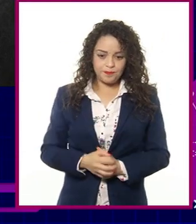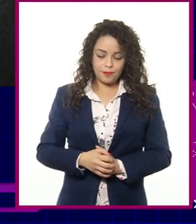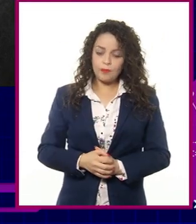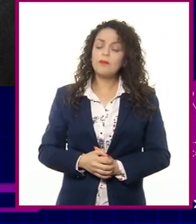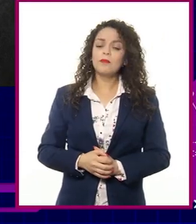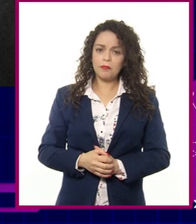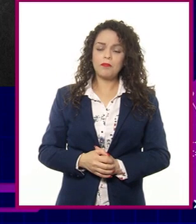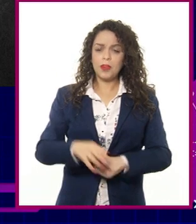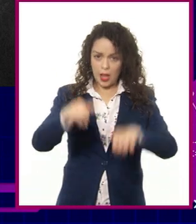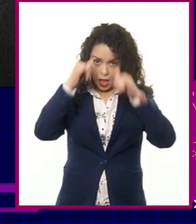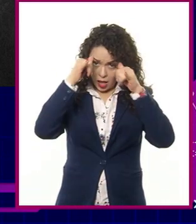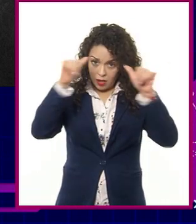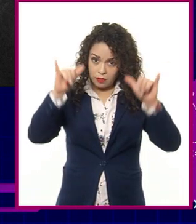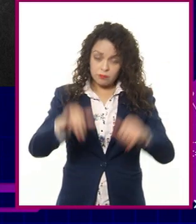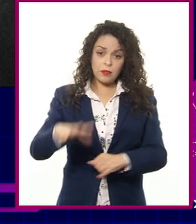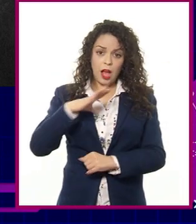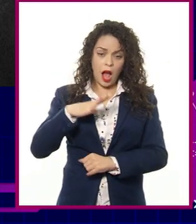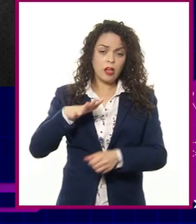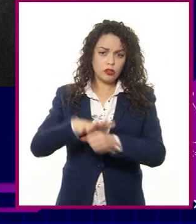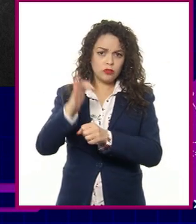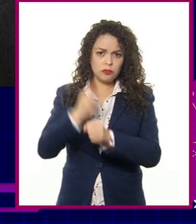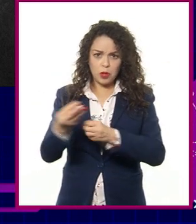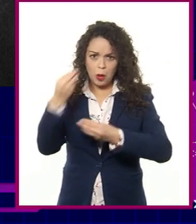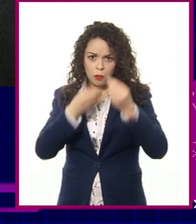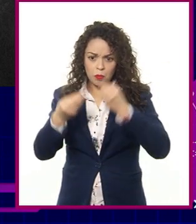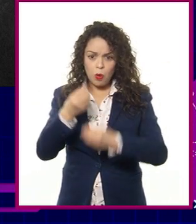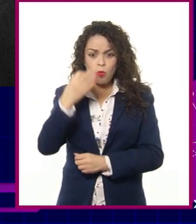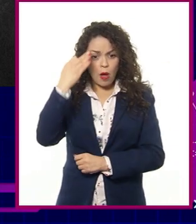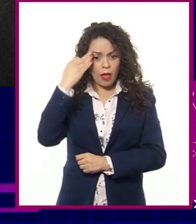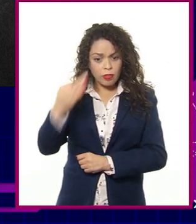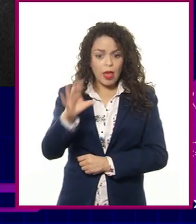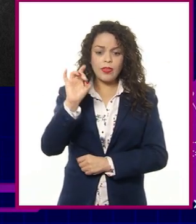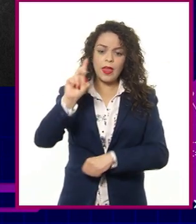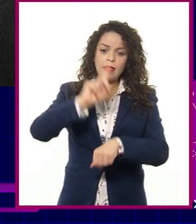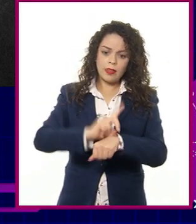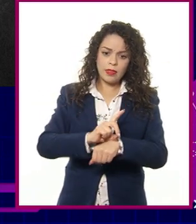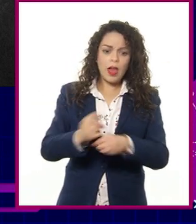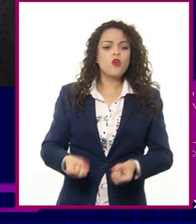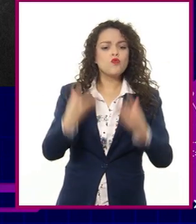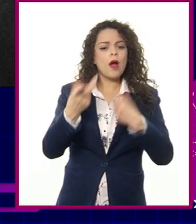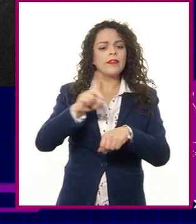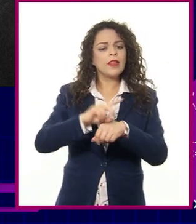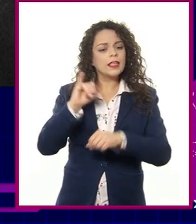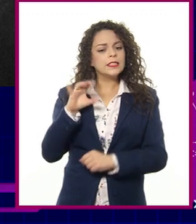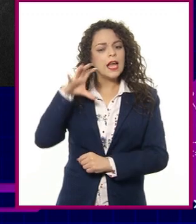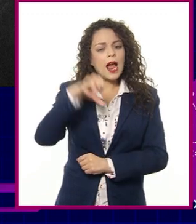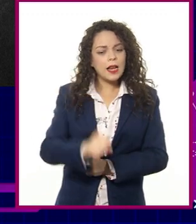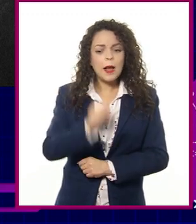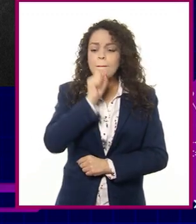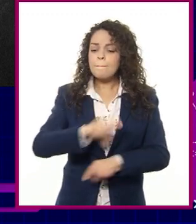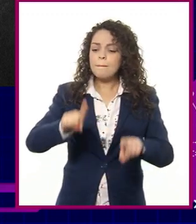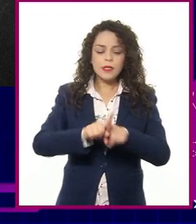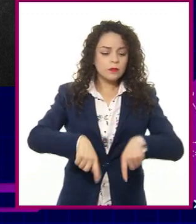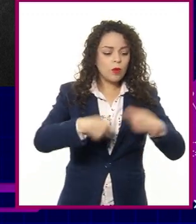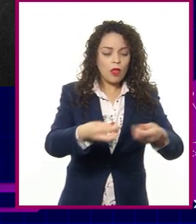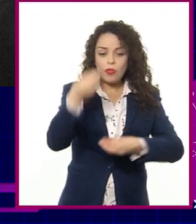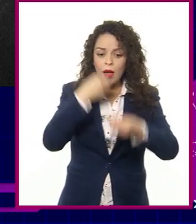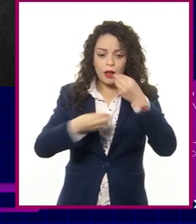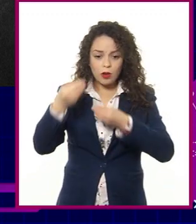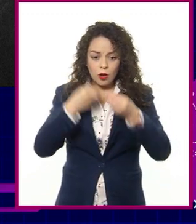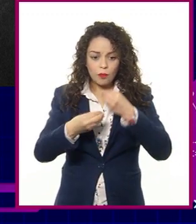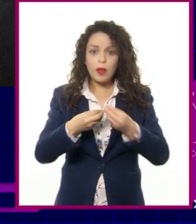para dar de comer a 12 vacas durante 30 días. ¿Para cuántos días alcanzaría la misma cantidad de alimento si en lugar de 12